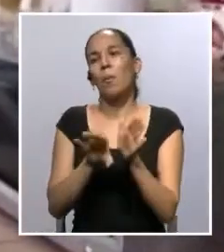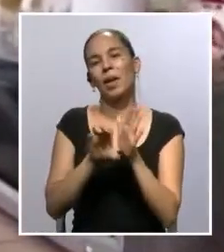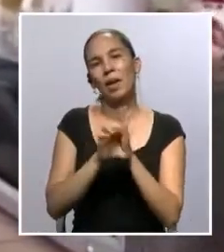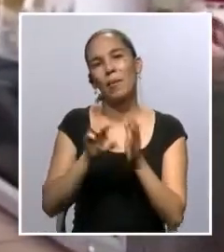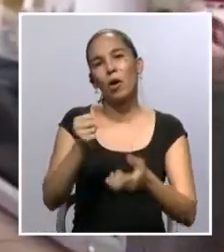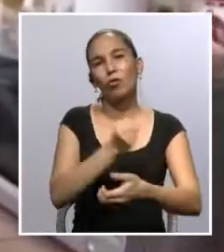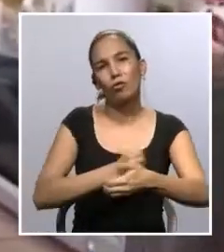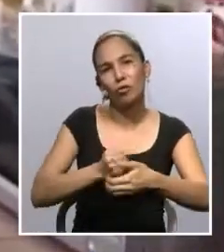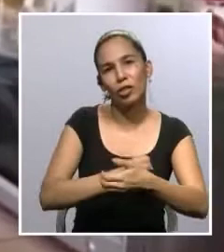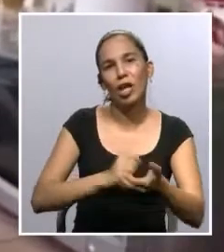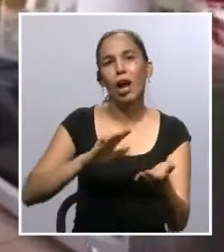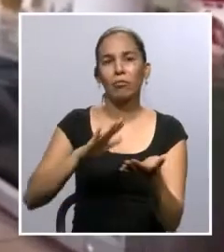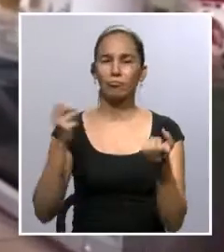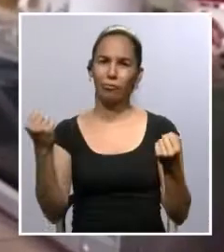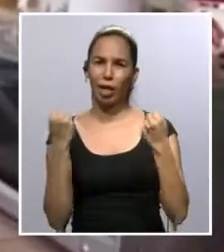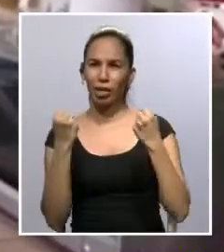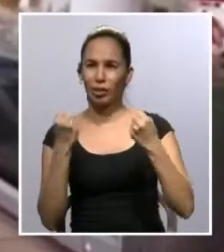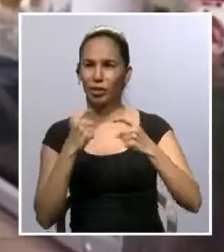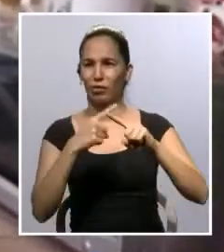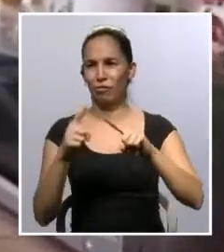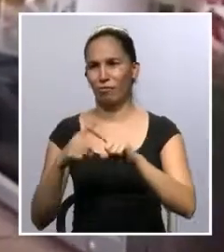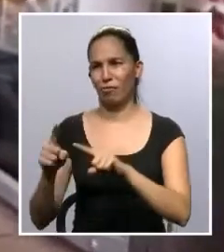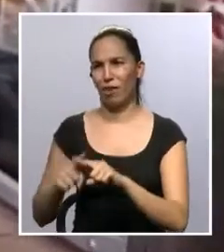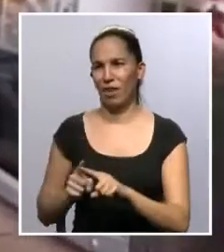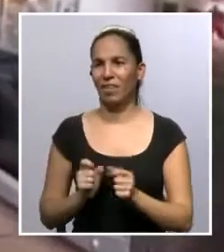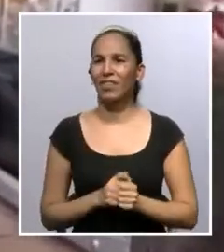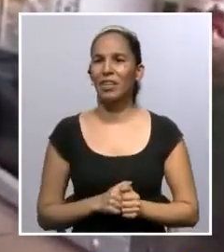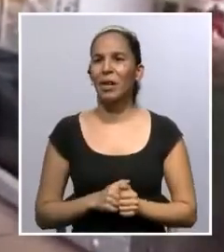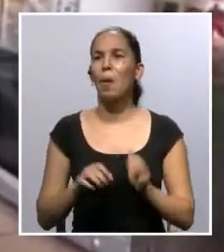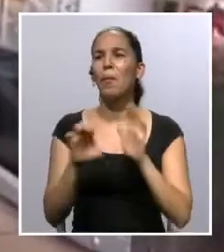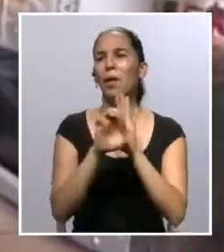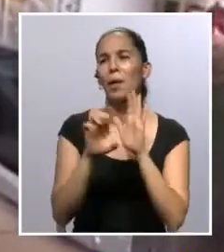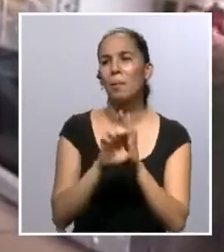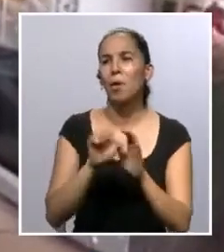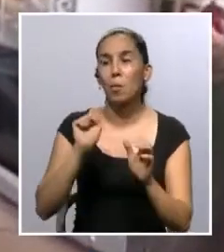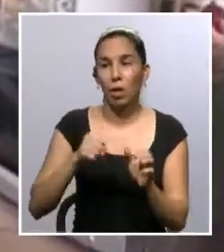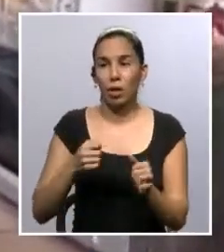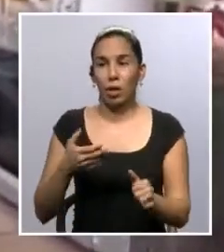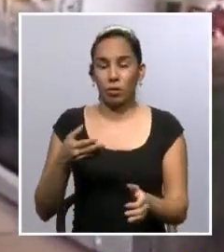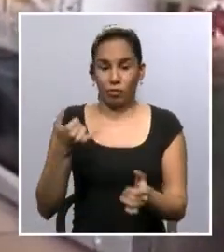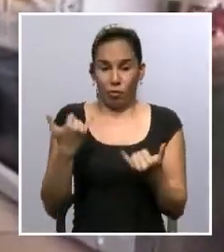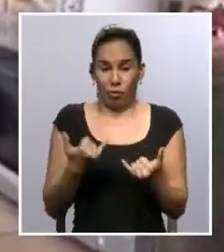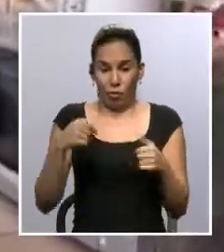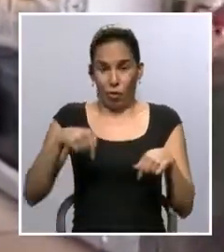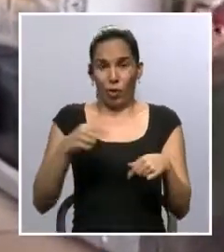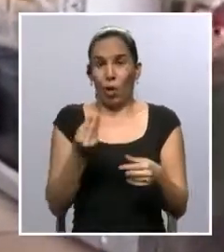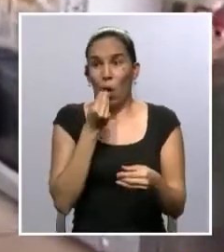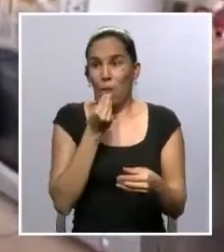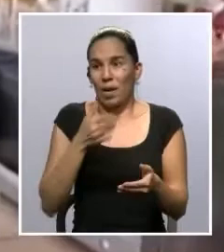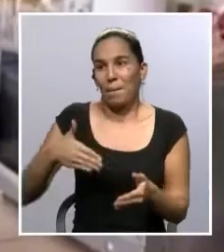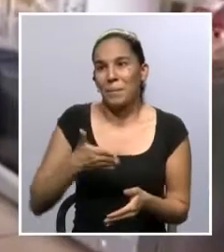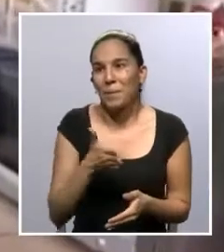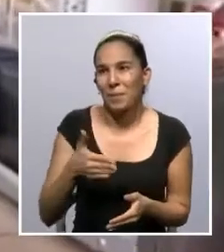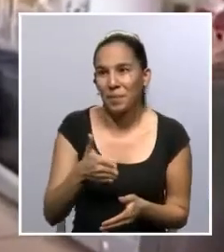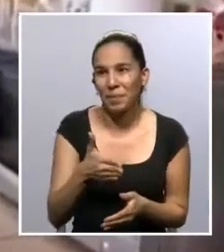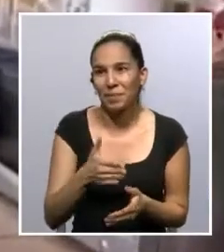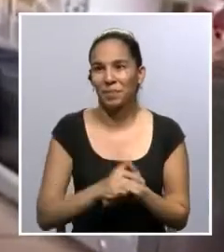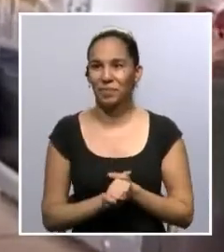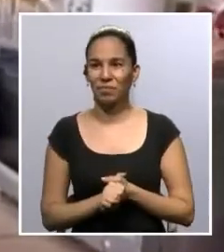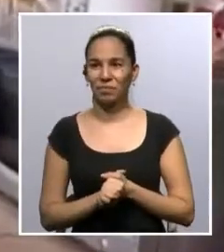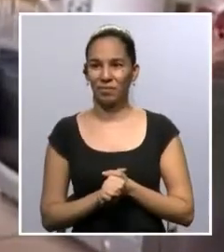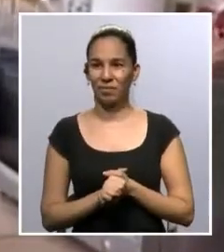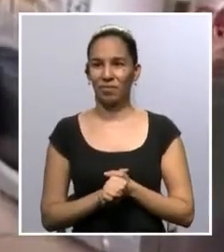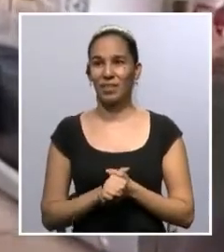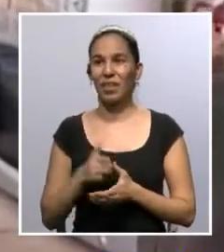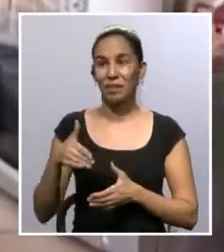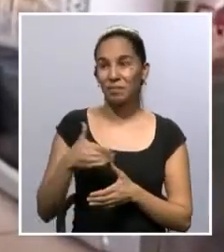de cozinhar e fazer exercícios. Hoje, por exemplo, tive a vontade de comer peixe.